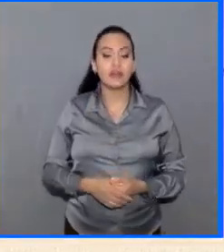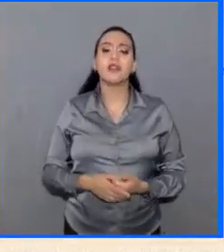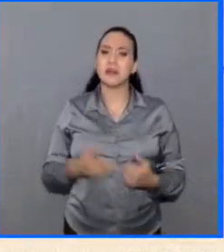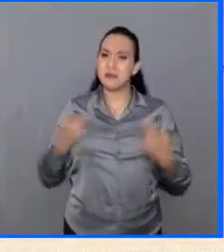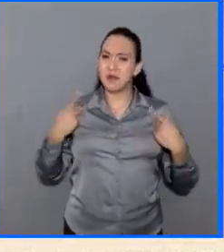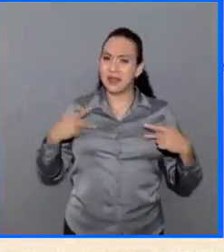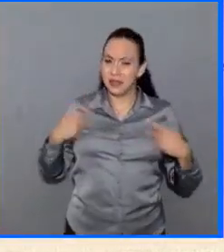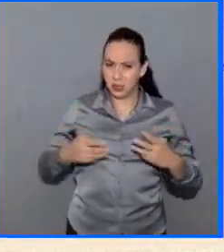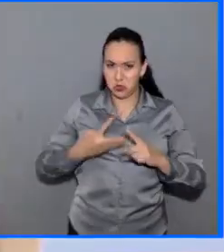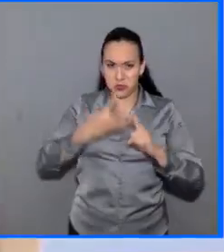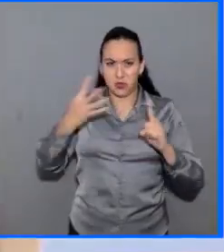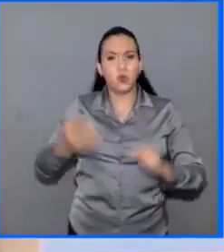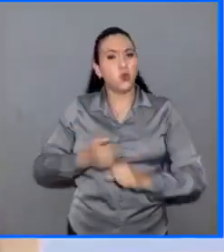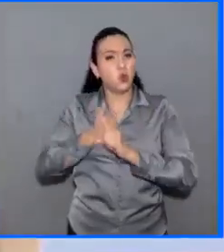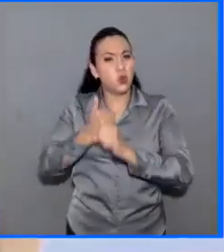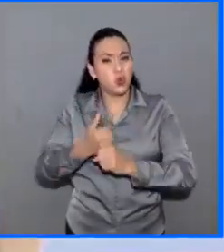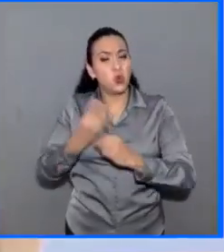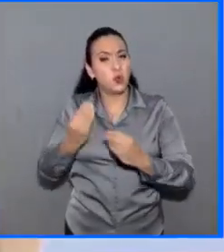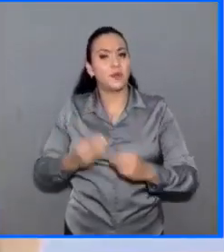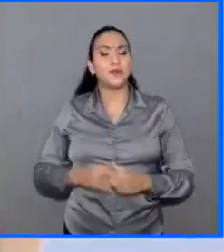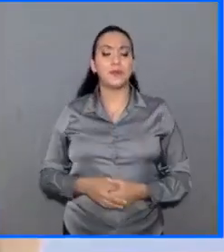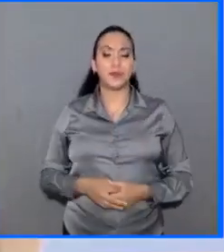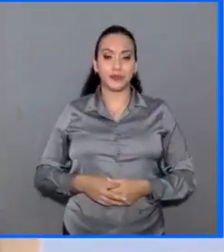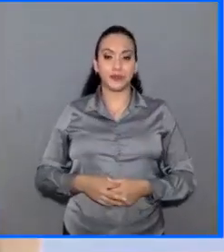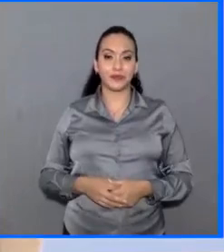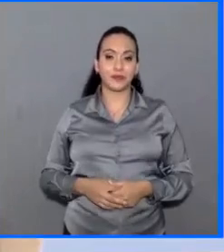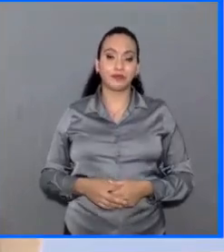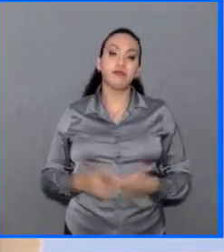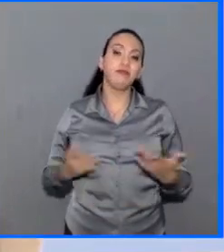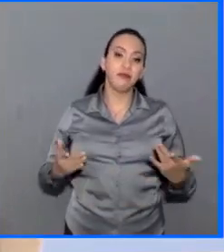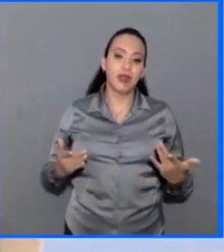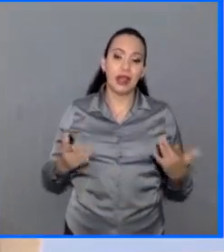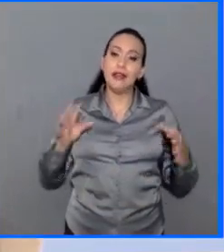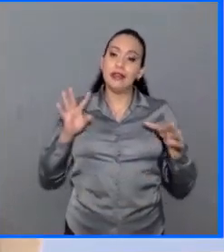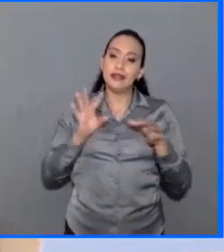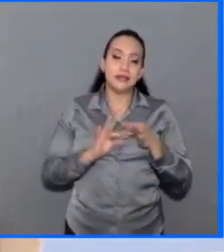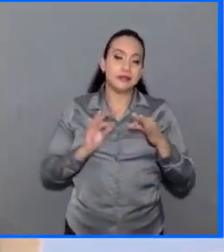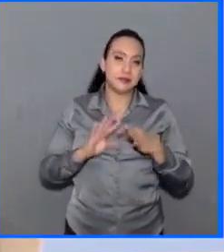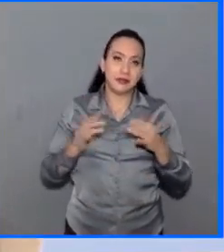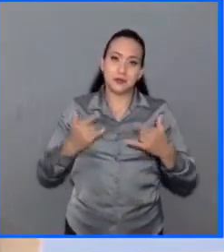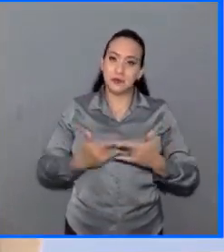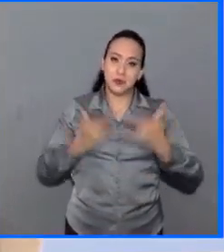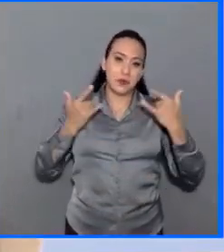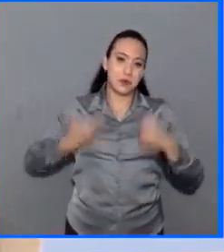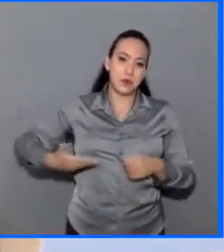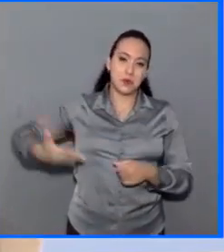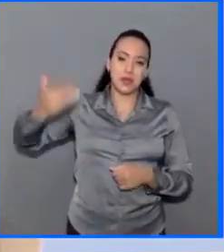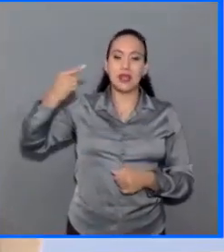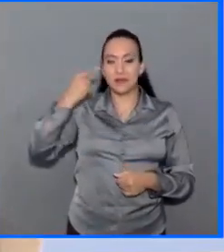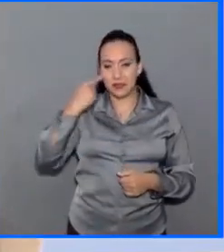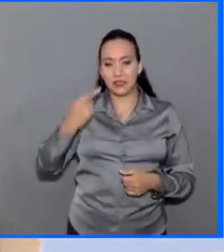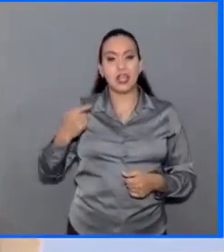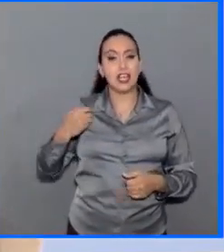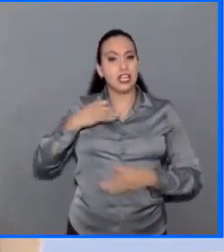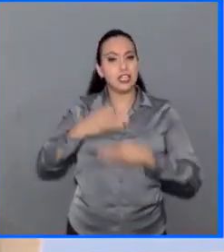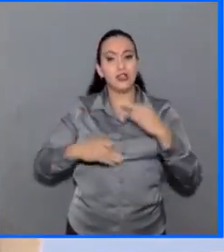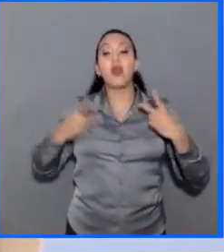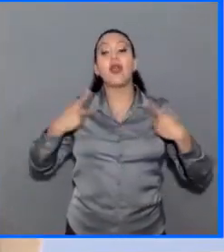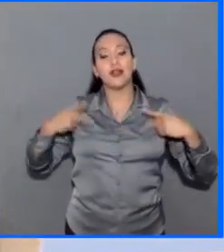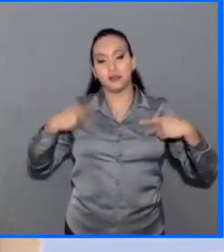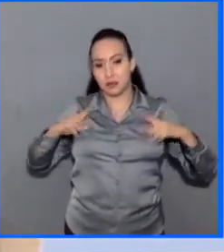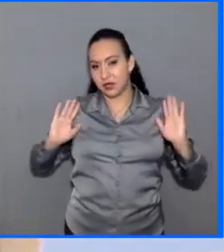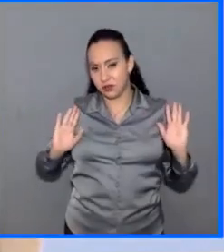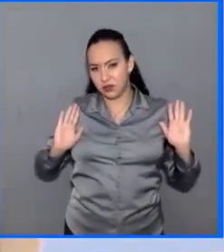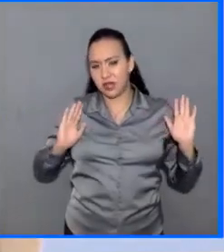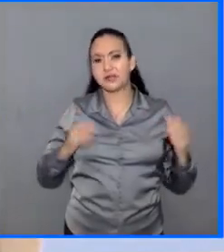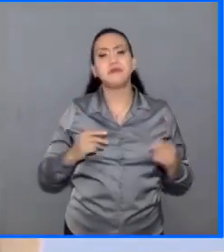la sexualidad. La narrativa ya llevada al absurdo es que si todas las personas somos disidentes sexuales y de género, lo más